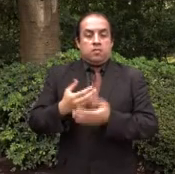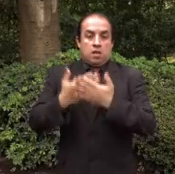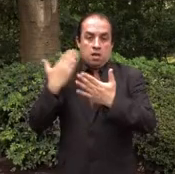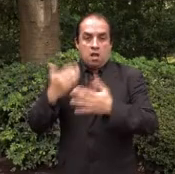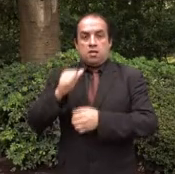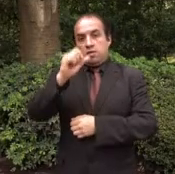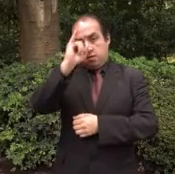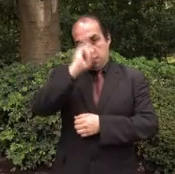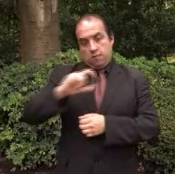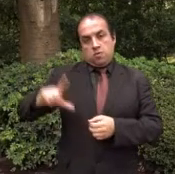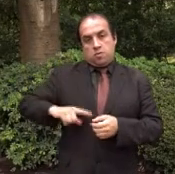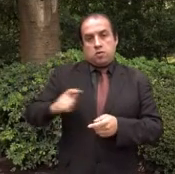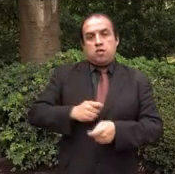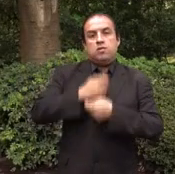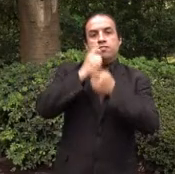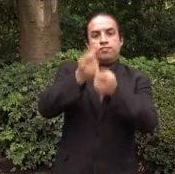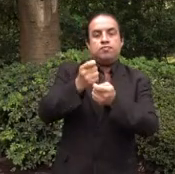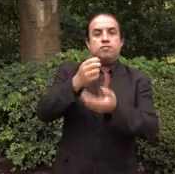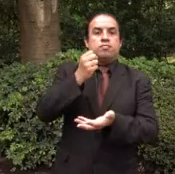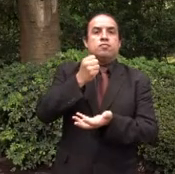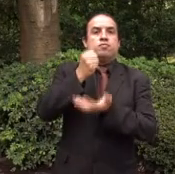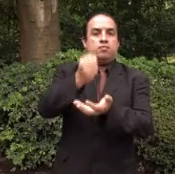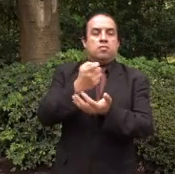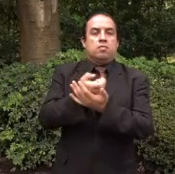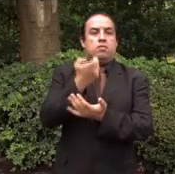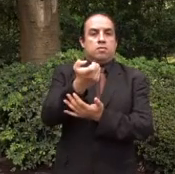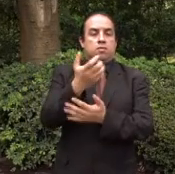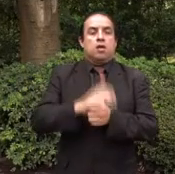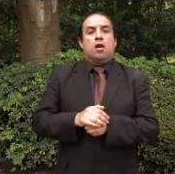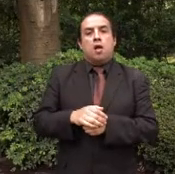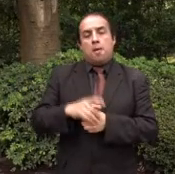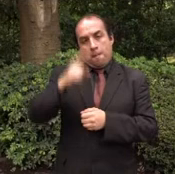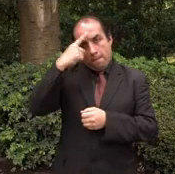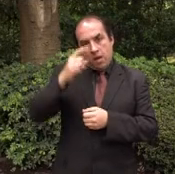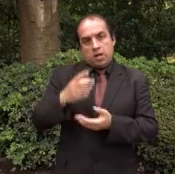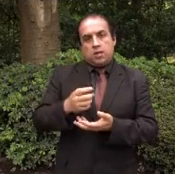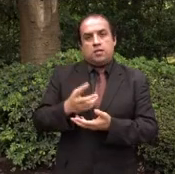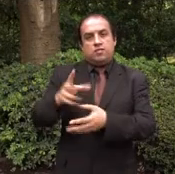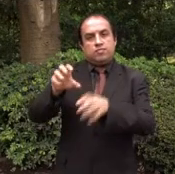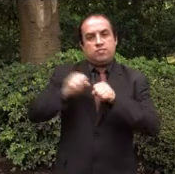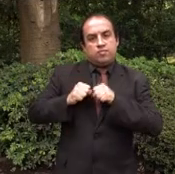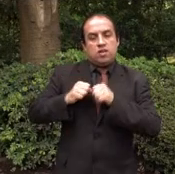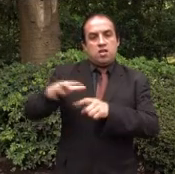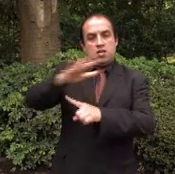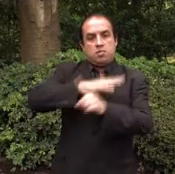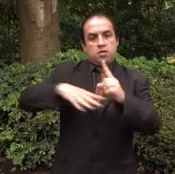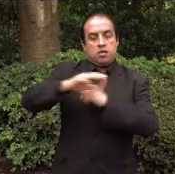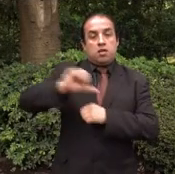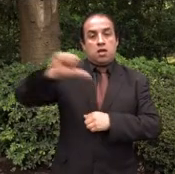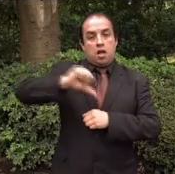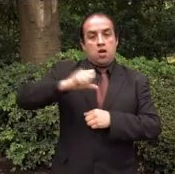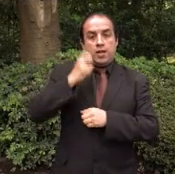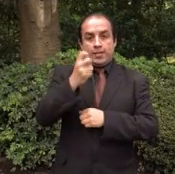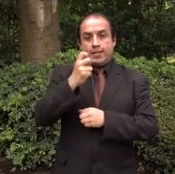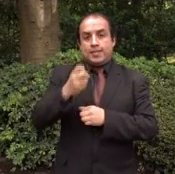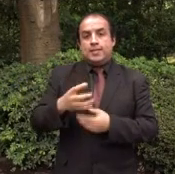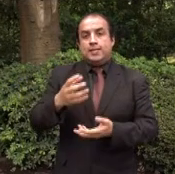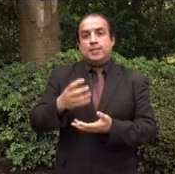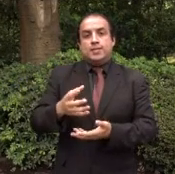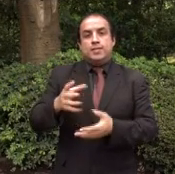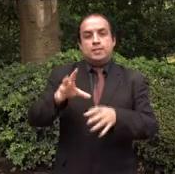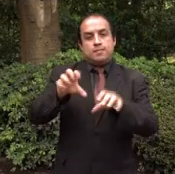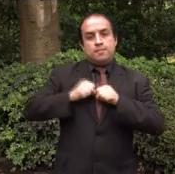su rescate ambiental, pero hoy este rescate se concentra en un área que era la